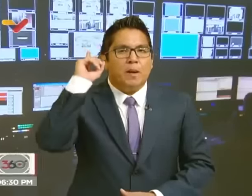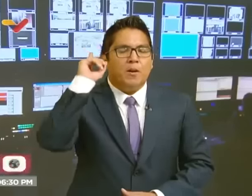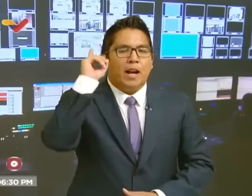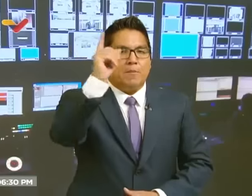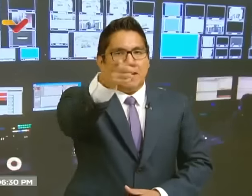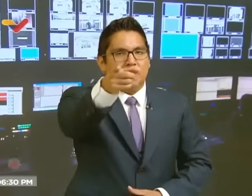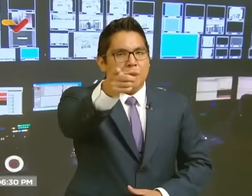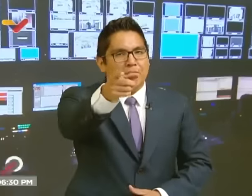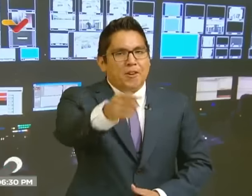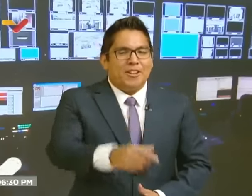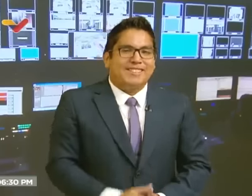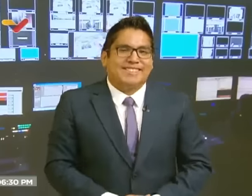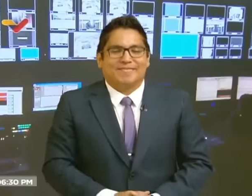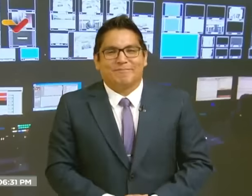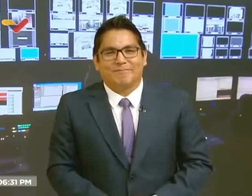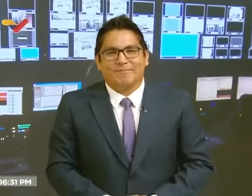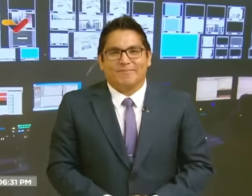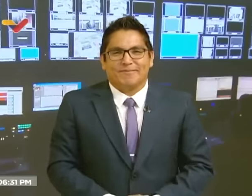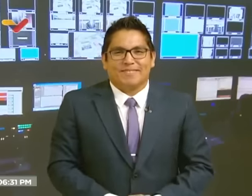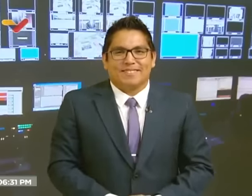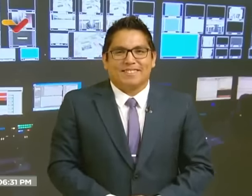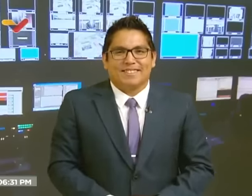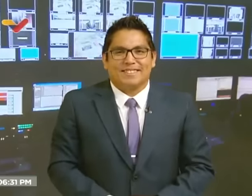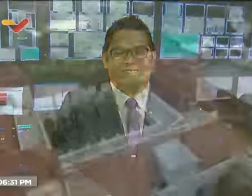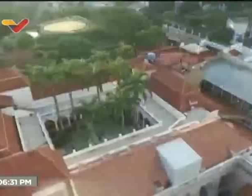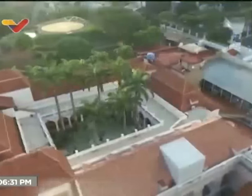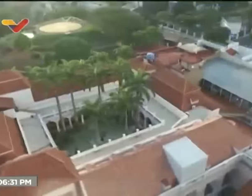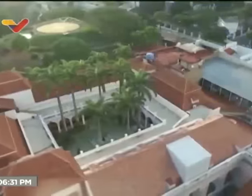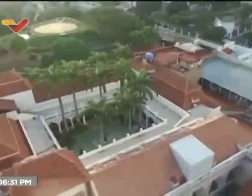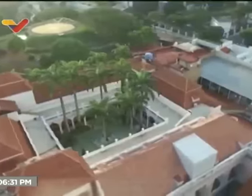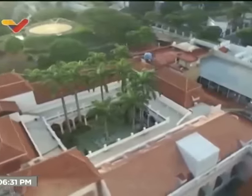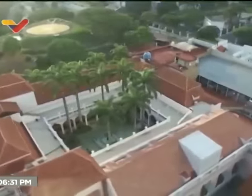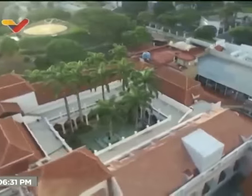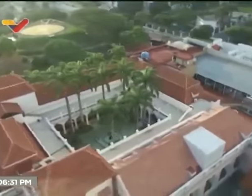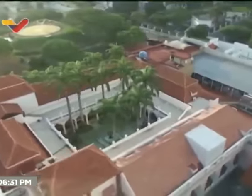Información de última hora en el Palacio de Miraflores.